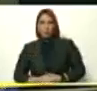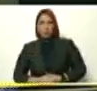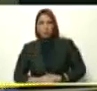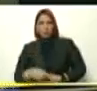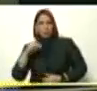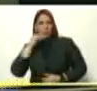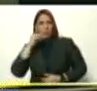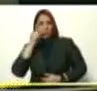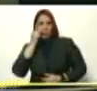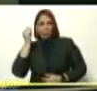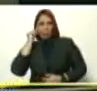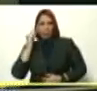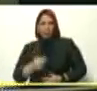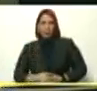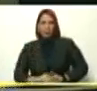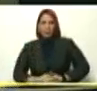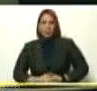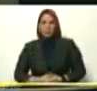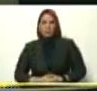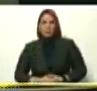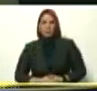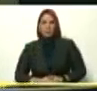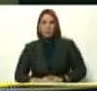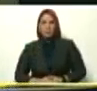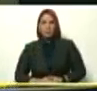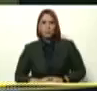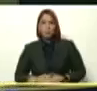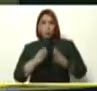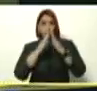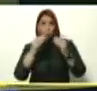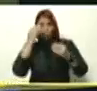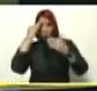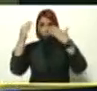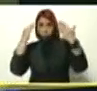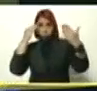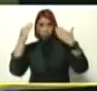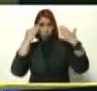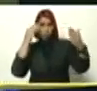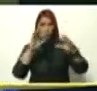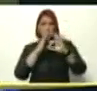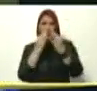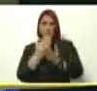nietos, nietas. A Humberto, a todos los familiares.